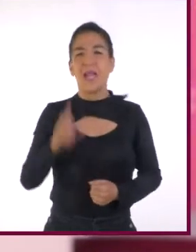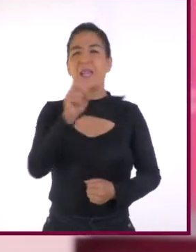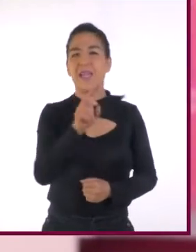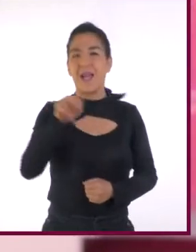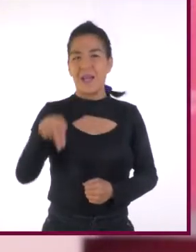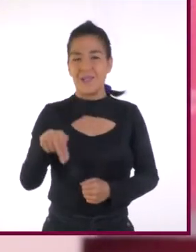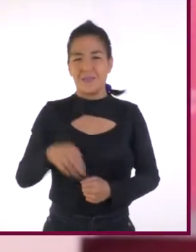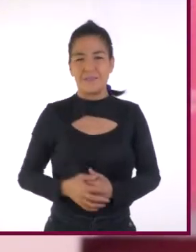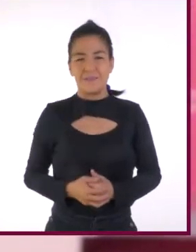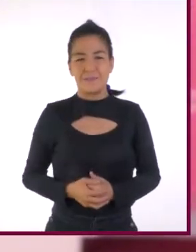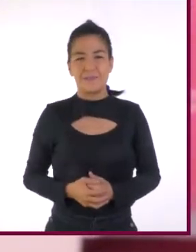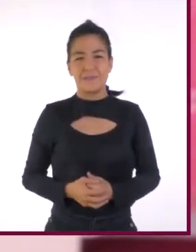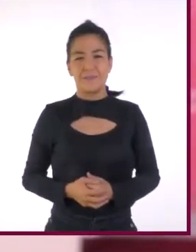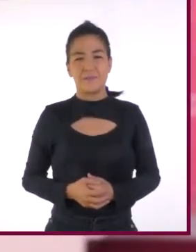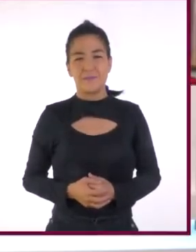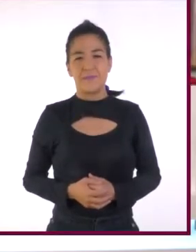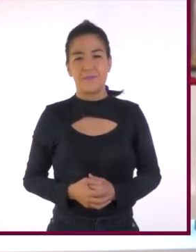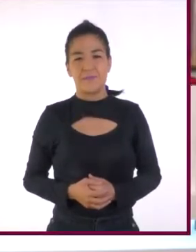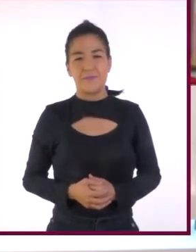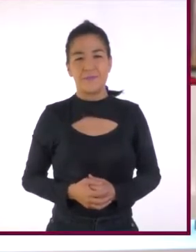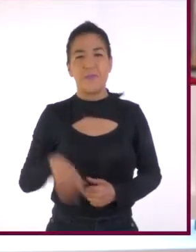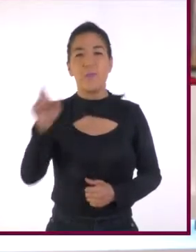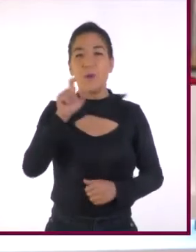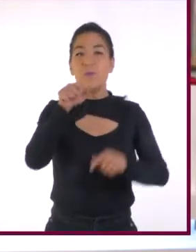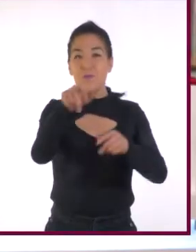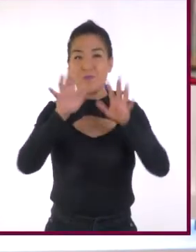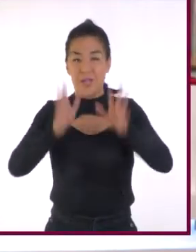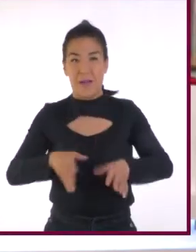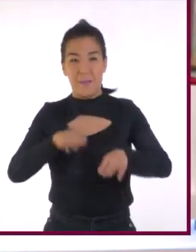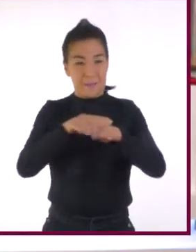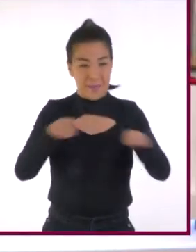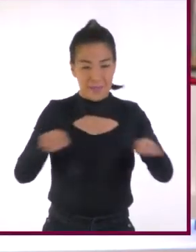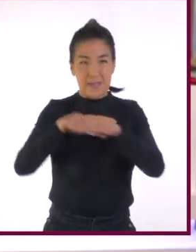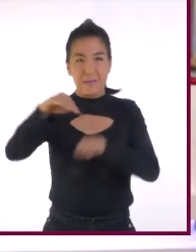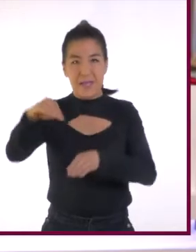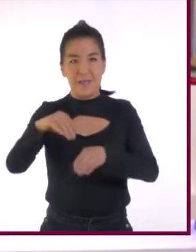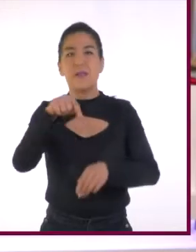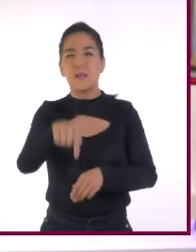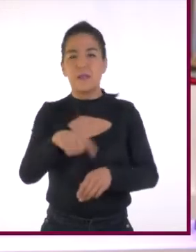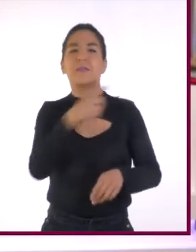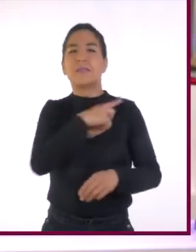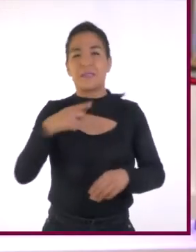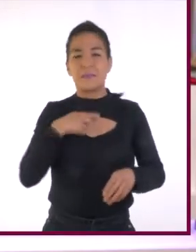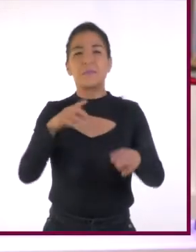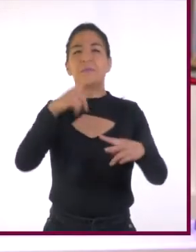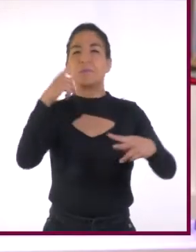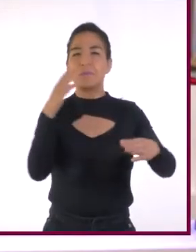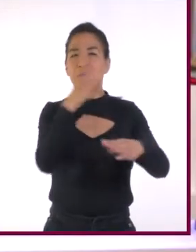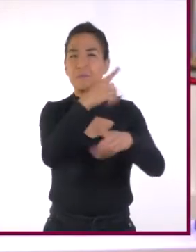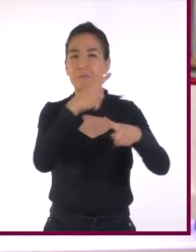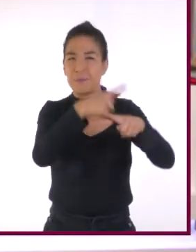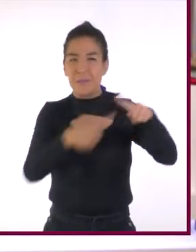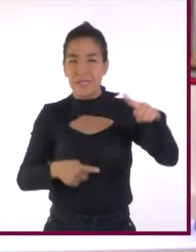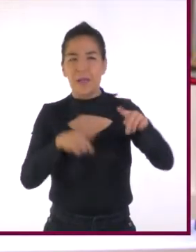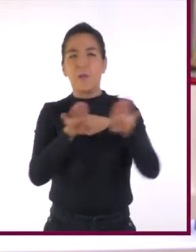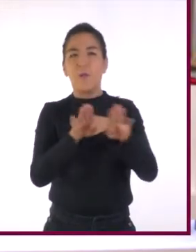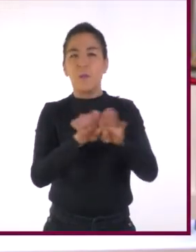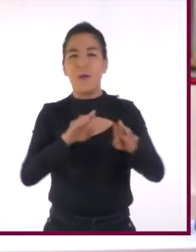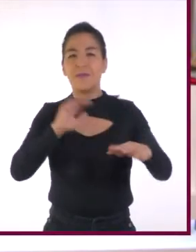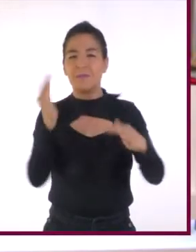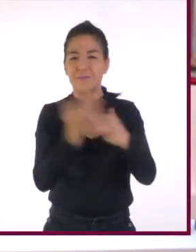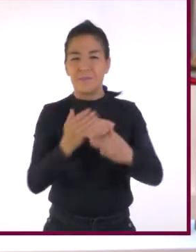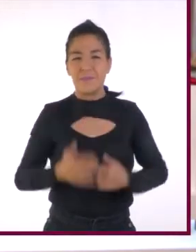lo llamamos dn. Una vez medida la longitud de la base del libro, vamos a dividirlo a la mitad.